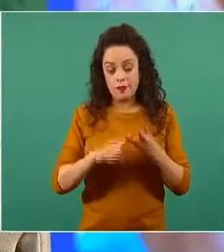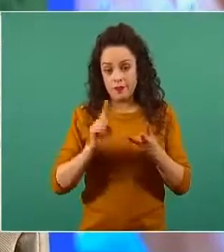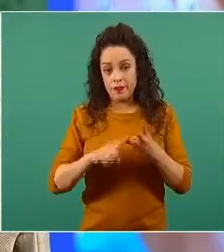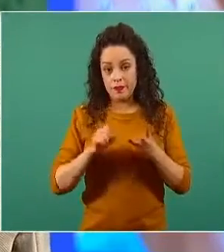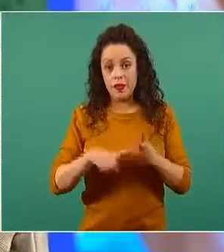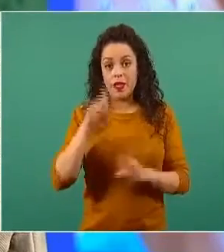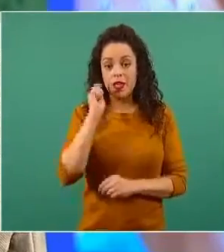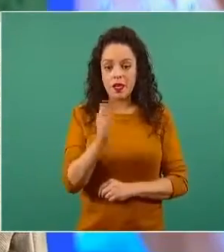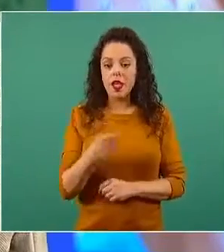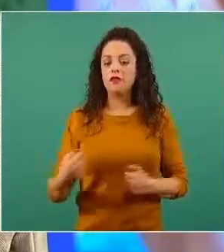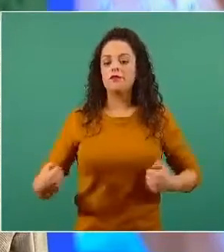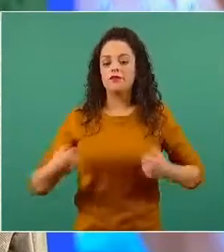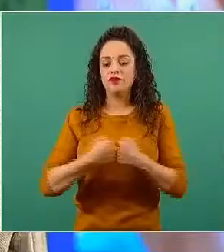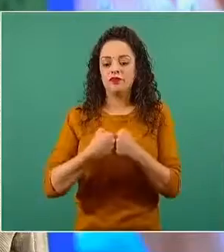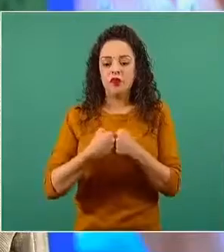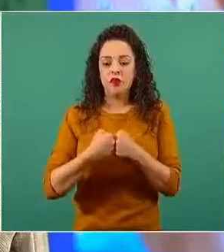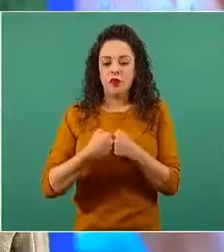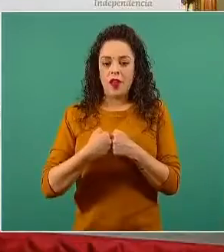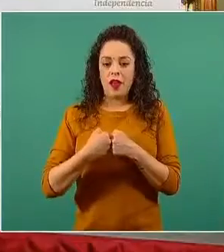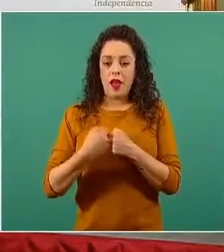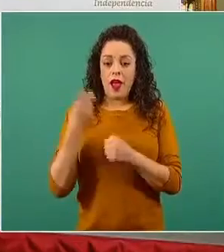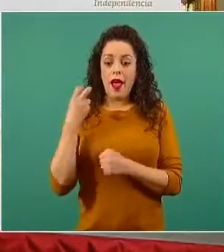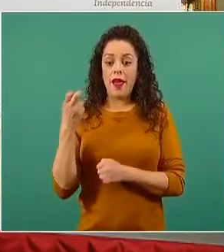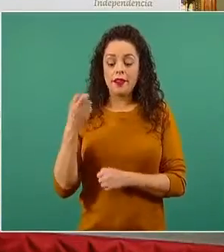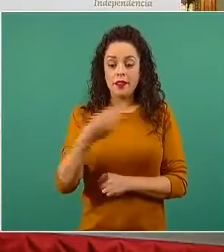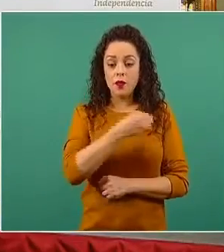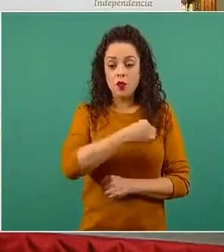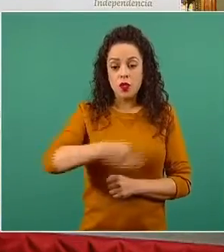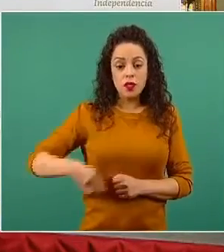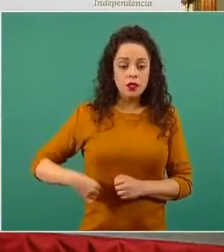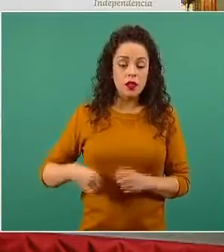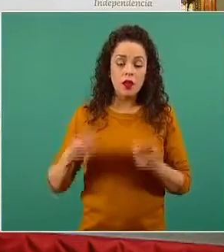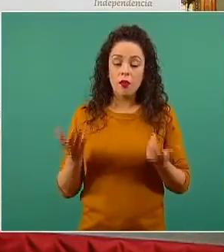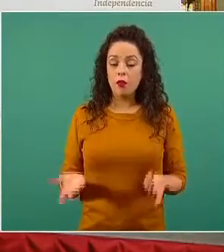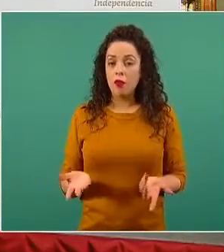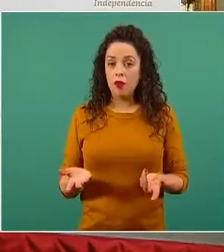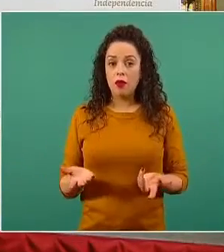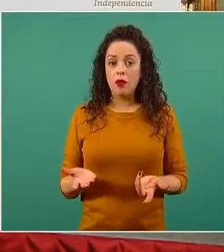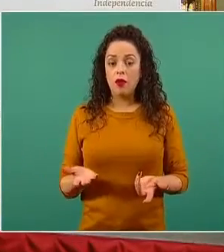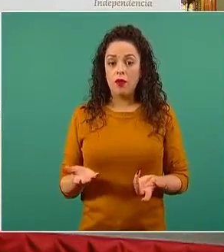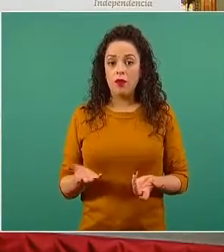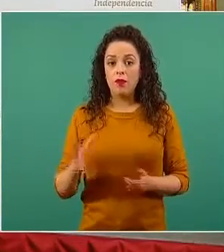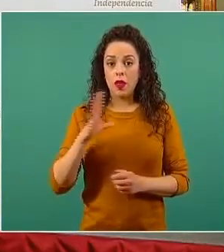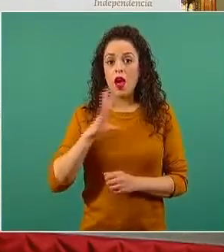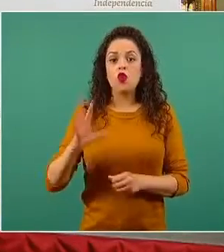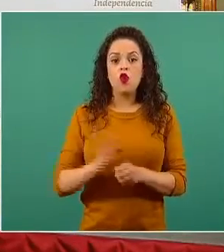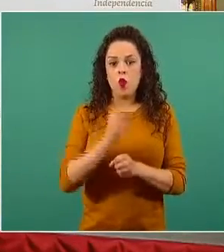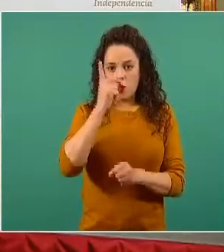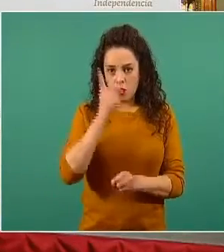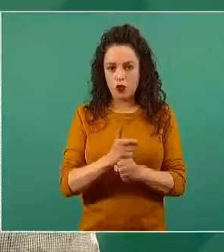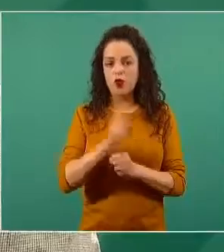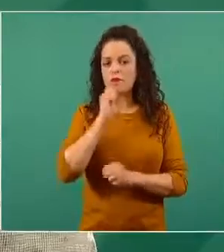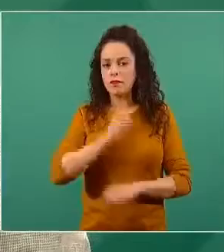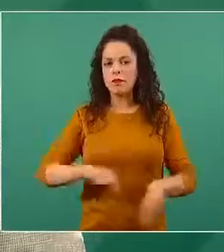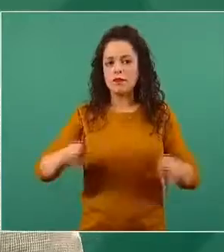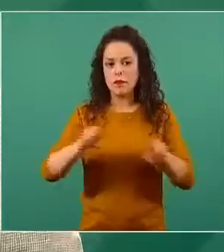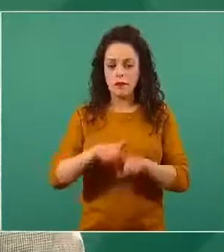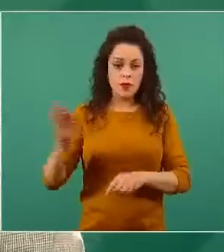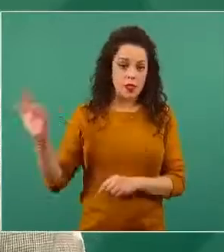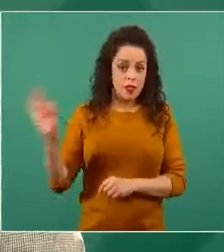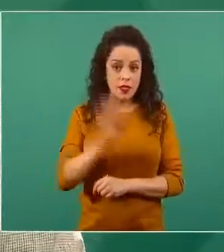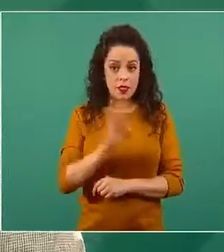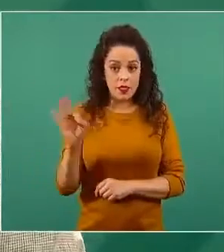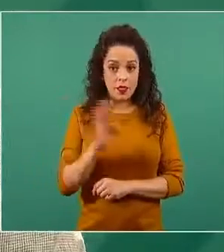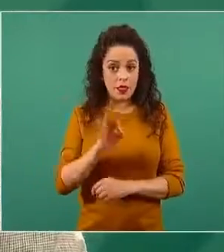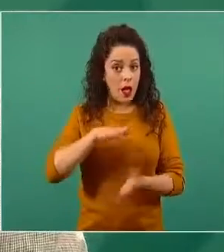la franja fronteriza. Y en esos municipios, además, tenemos la oportunidad de que, dado que esto se trata